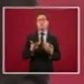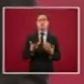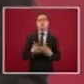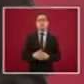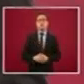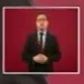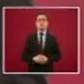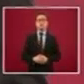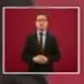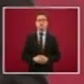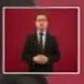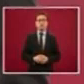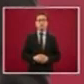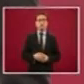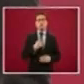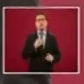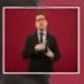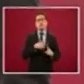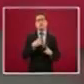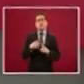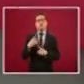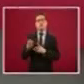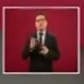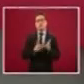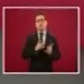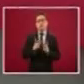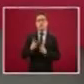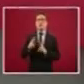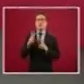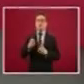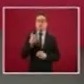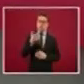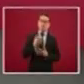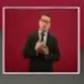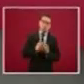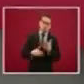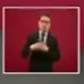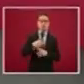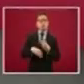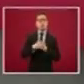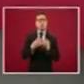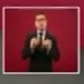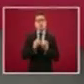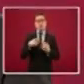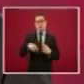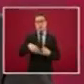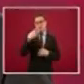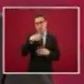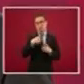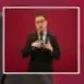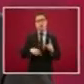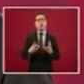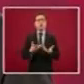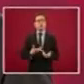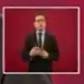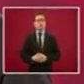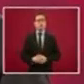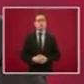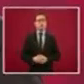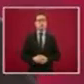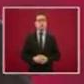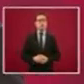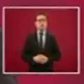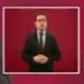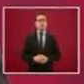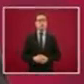enfrentar de carencia de ingresos este año es mayor que lo que vimos en 2019. Por eso, desde mi punto de vista,